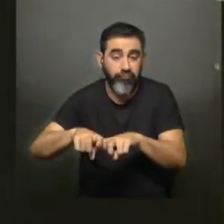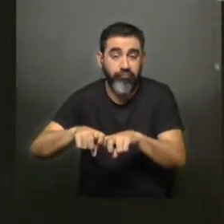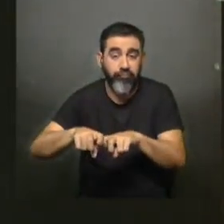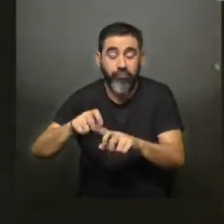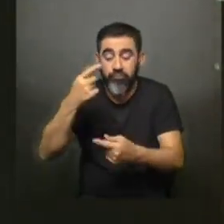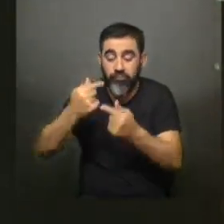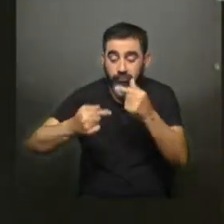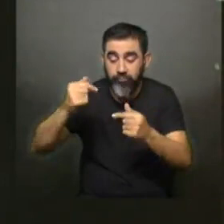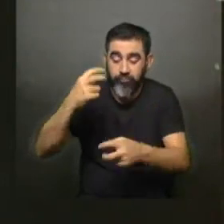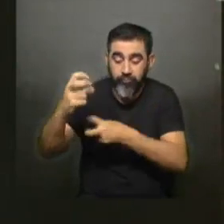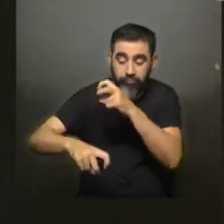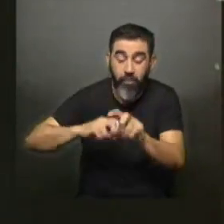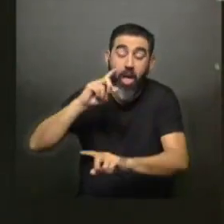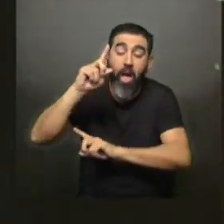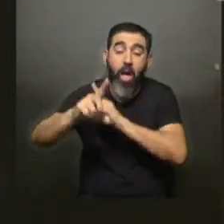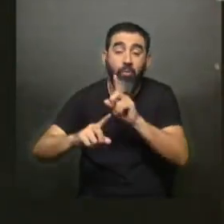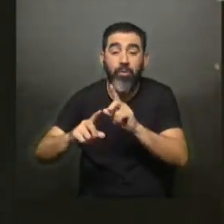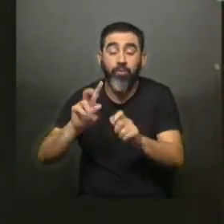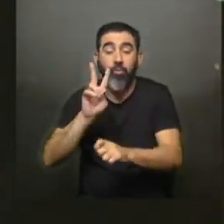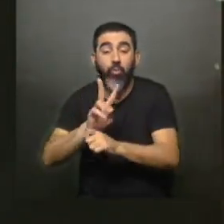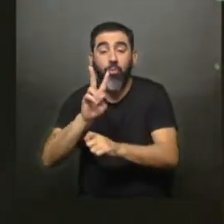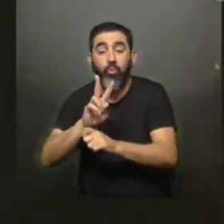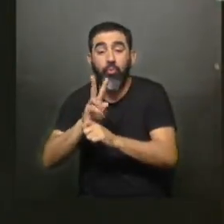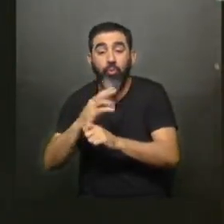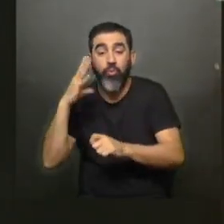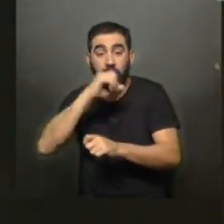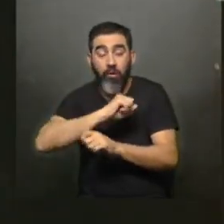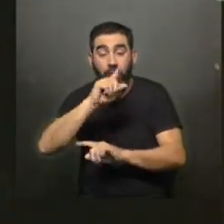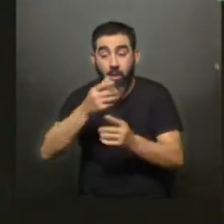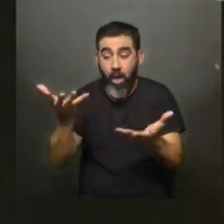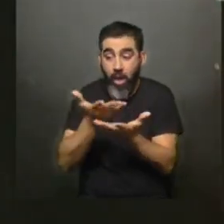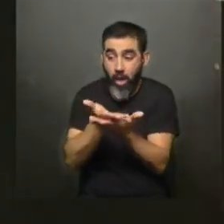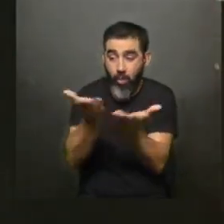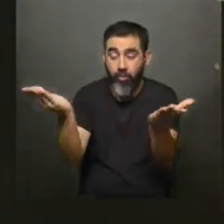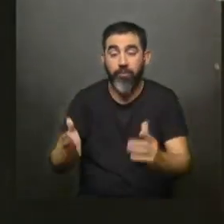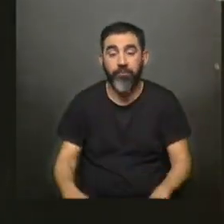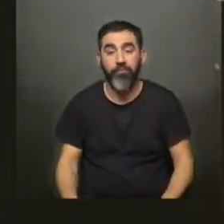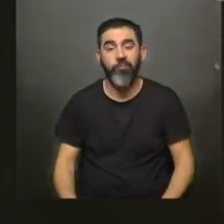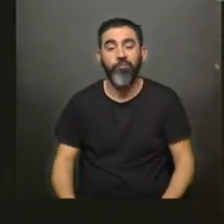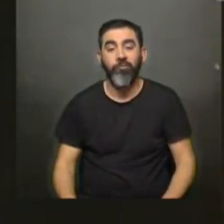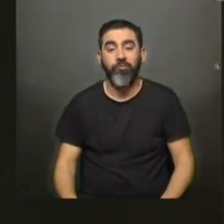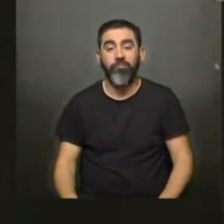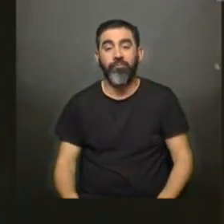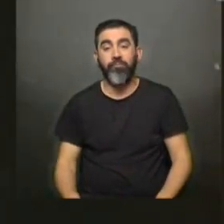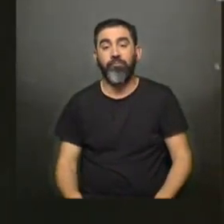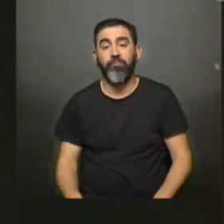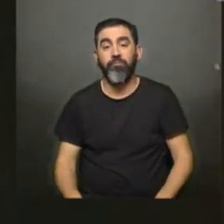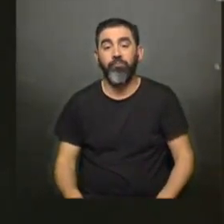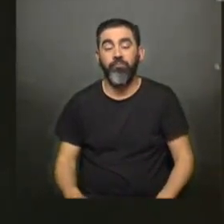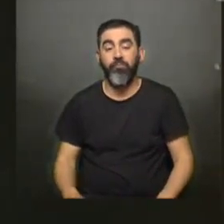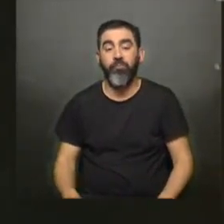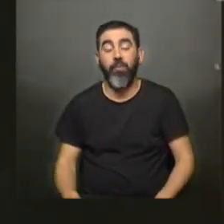las piezas, muchas de ellas se conservaron y son las que tenemos ahora, ¿no? Con las que podemos contar. Vamos a hablar de